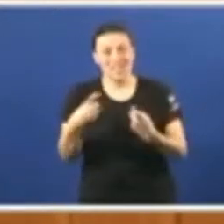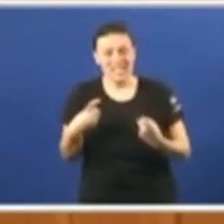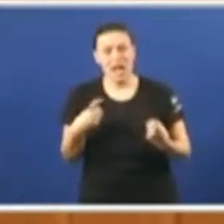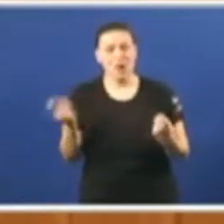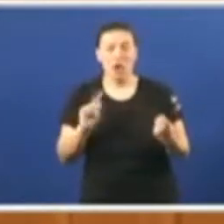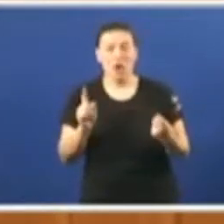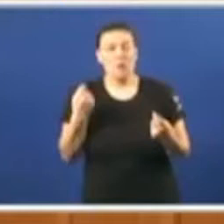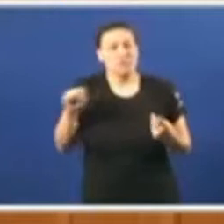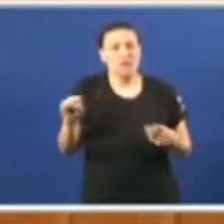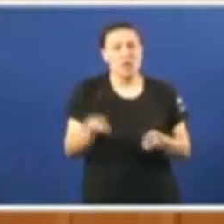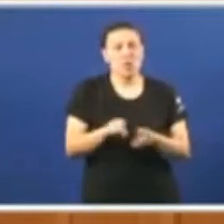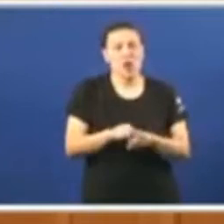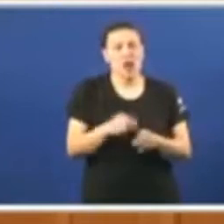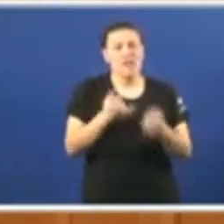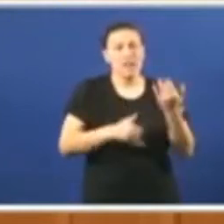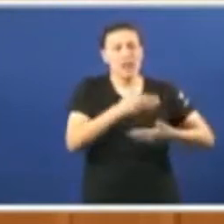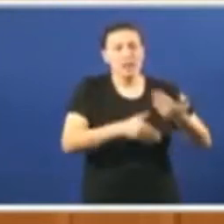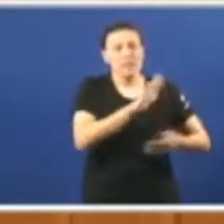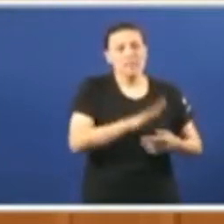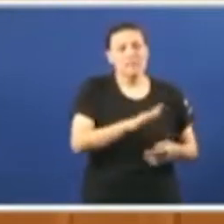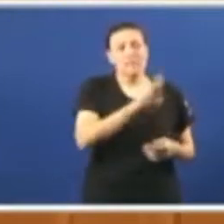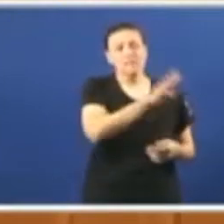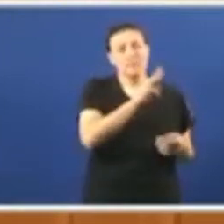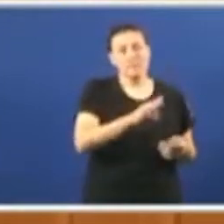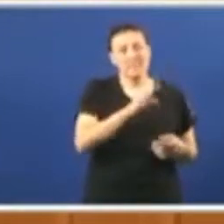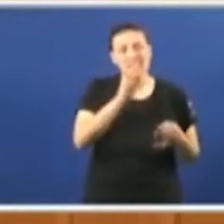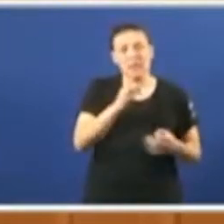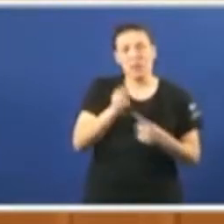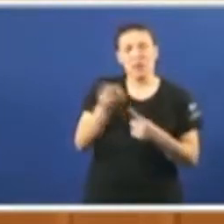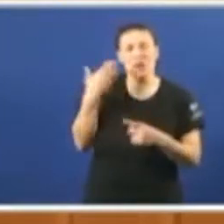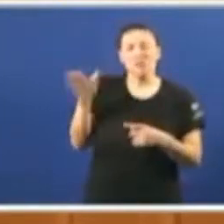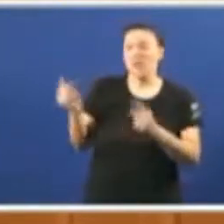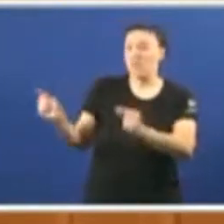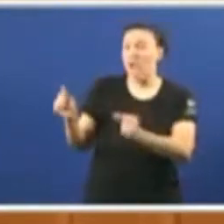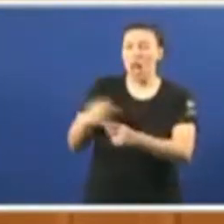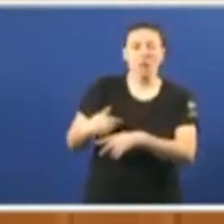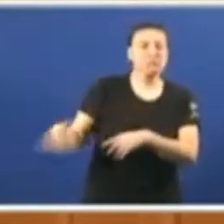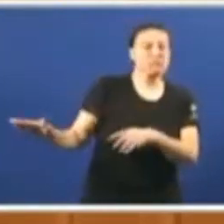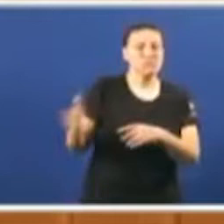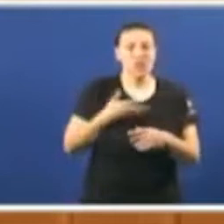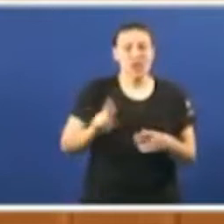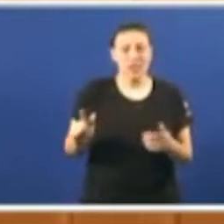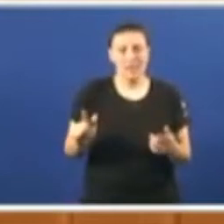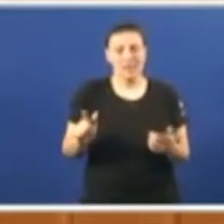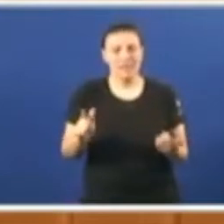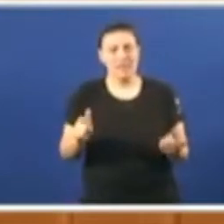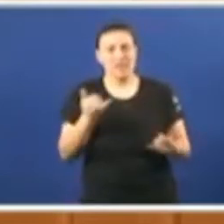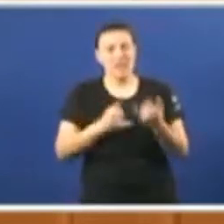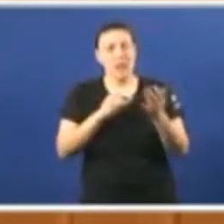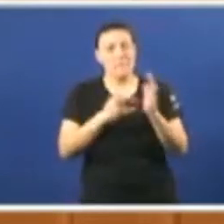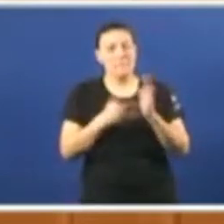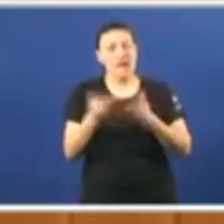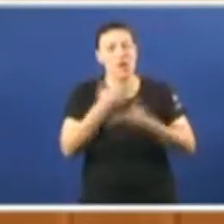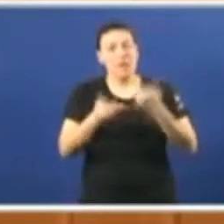indicar que este é a marca do Partido Popular. Tesoirazos, por suposto, e dar as costas ao diálogo en segundo lugar. Xa o dixeron aquí. O plan director da